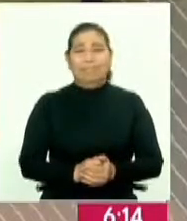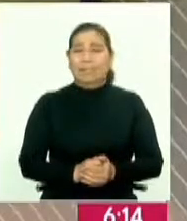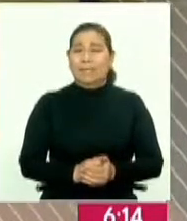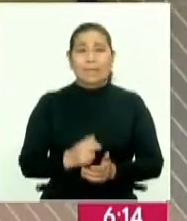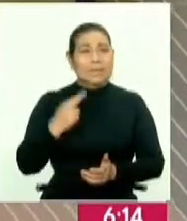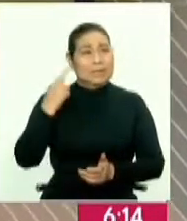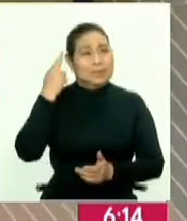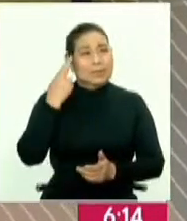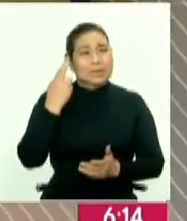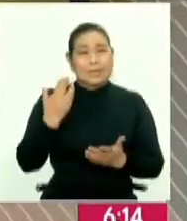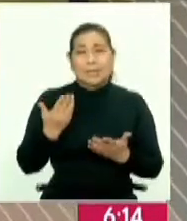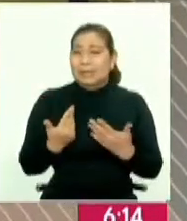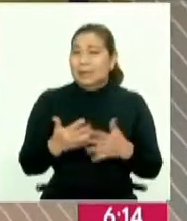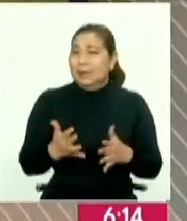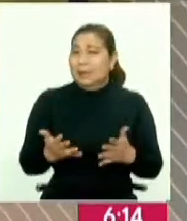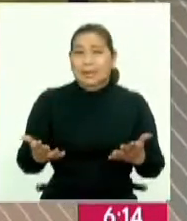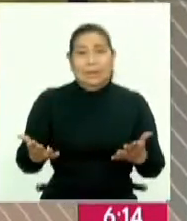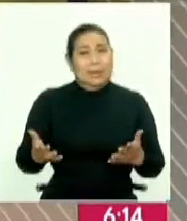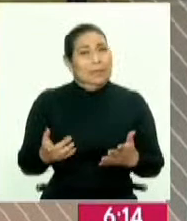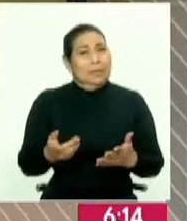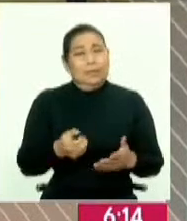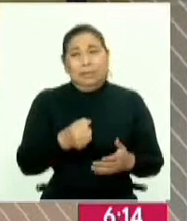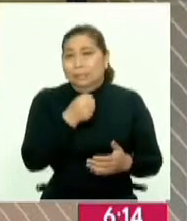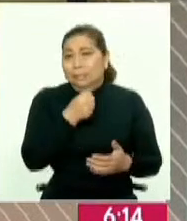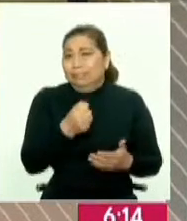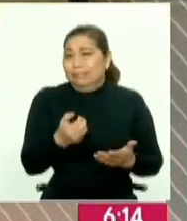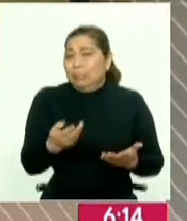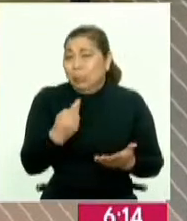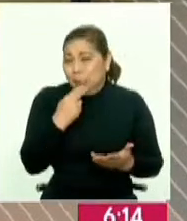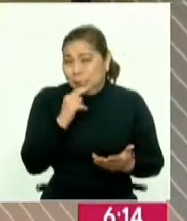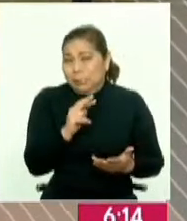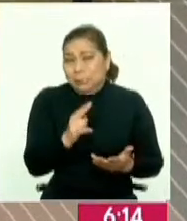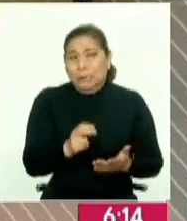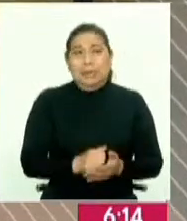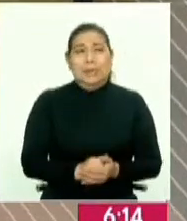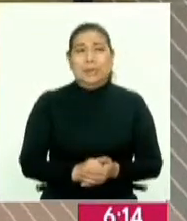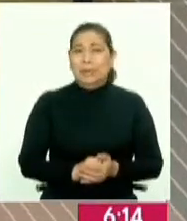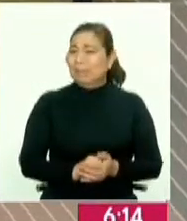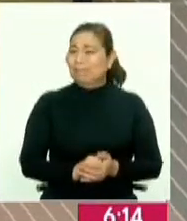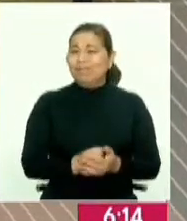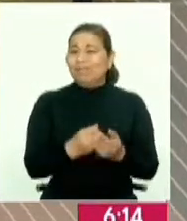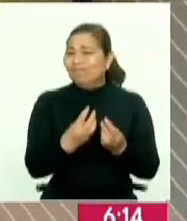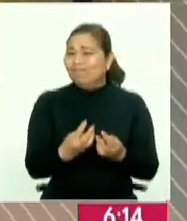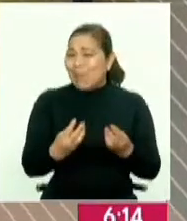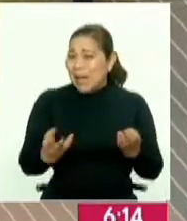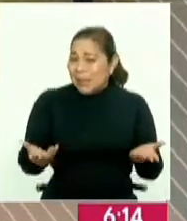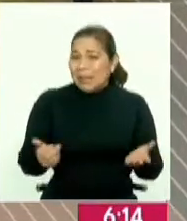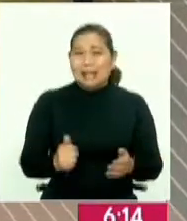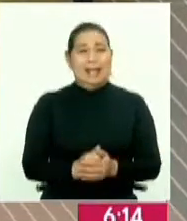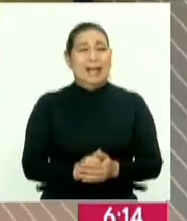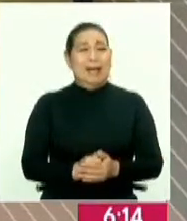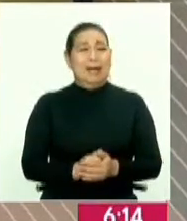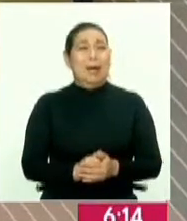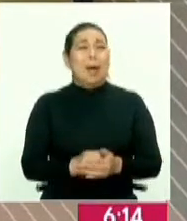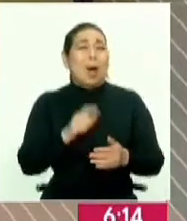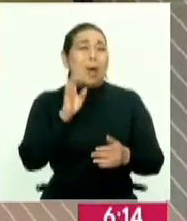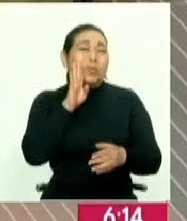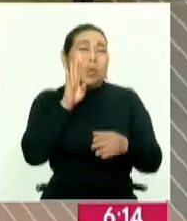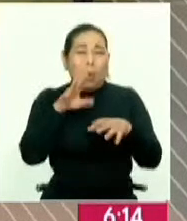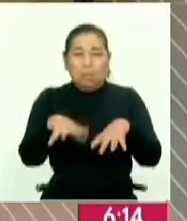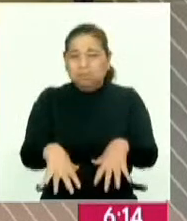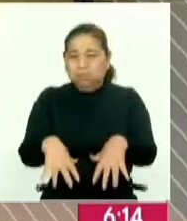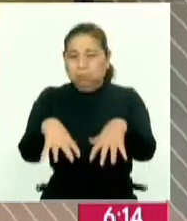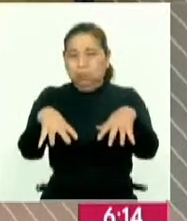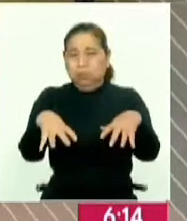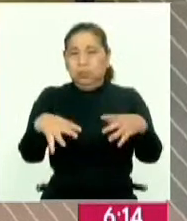en la reflexión carla porque ya esto en la labor periodística carla lo has visto en material reciclable desmonte basura en las